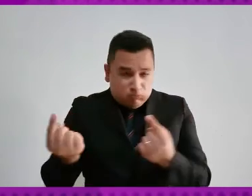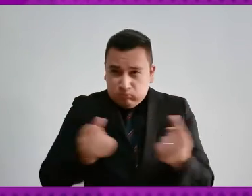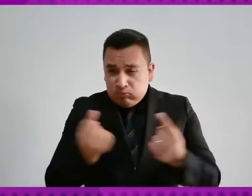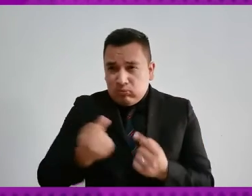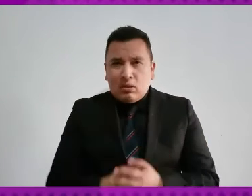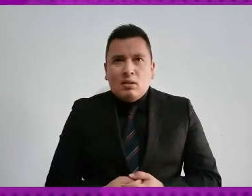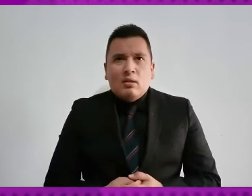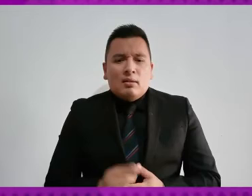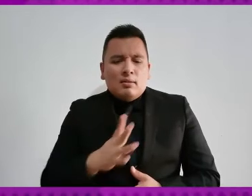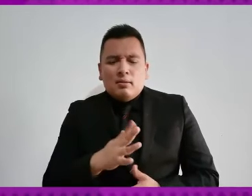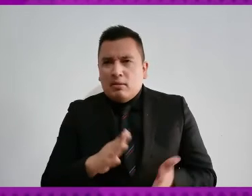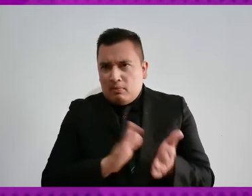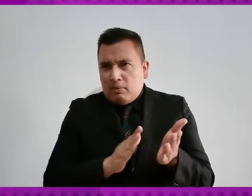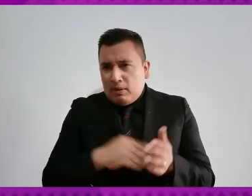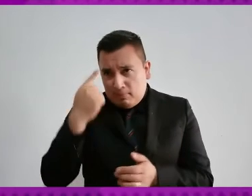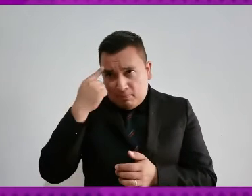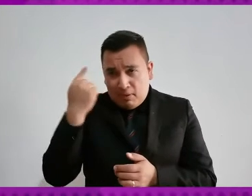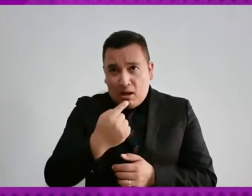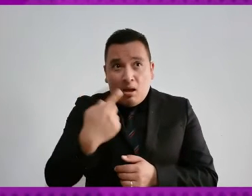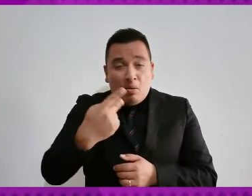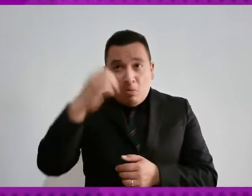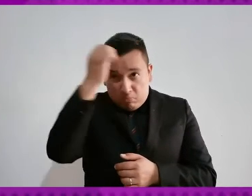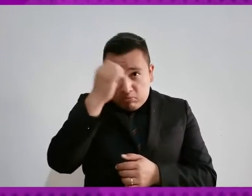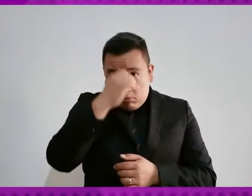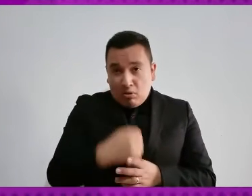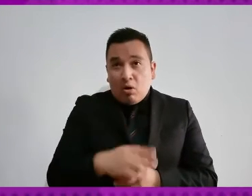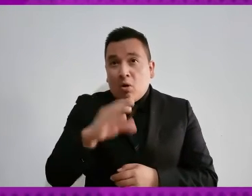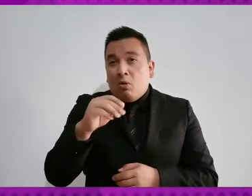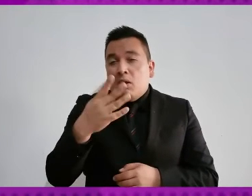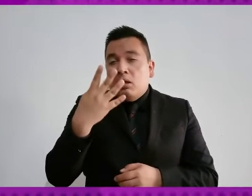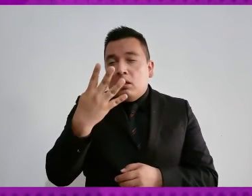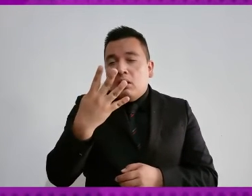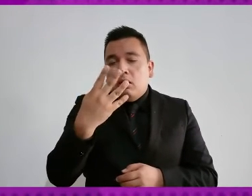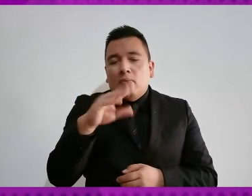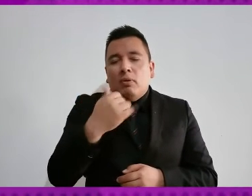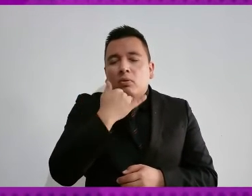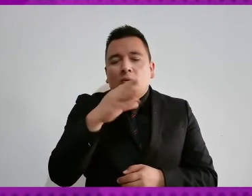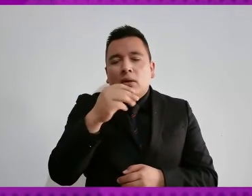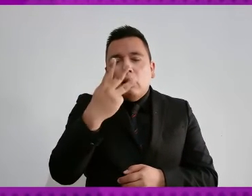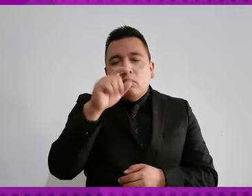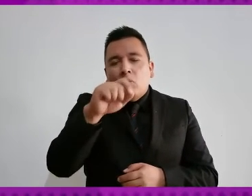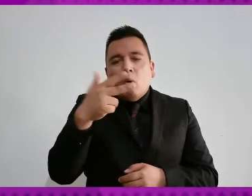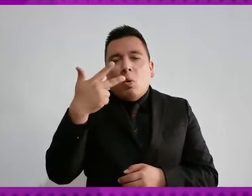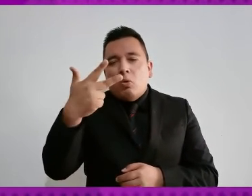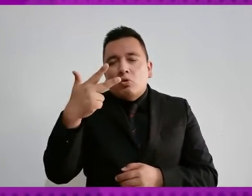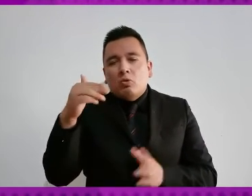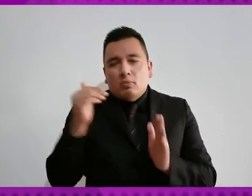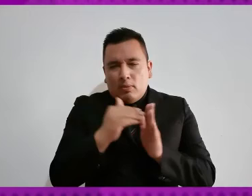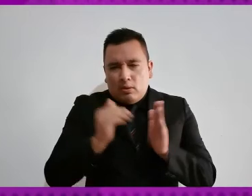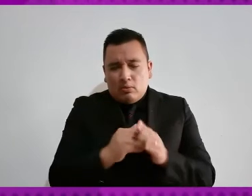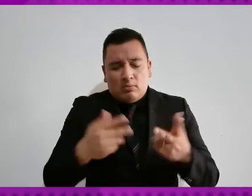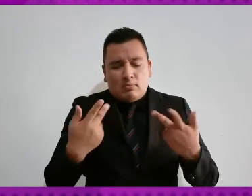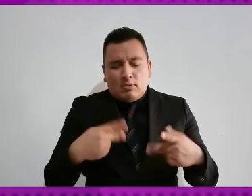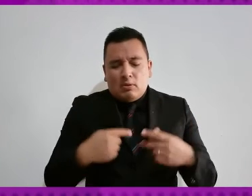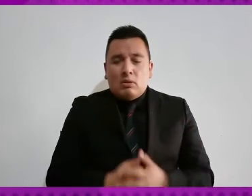de ellas existía la papeleta para recibir la opinión de los 93.8 millones de ciudadanas